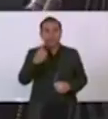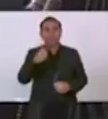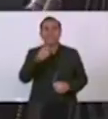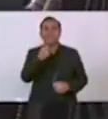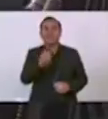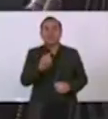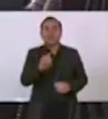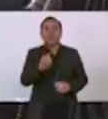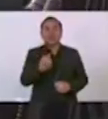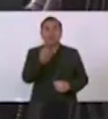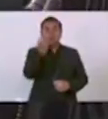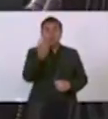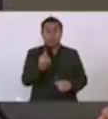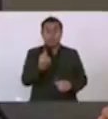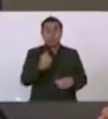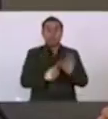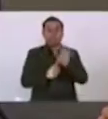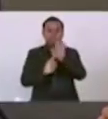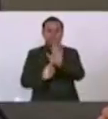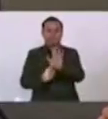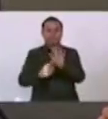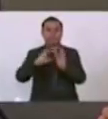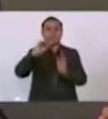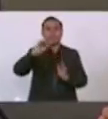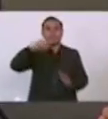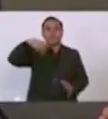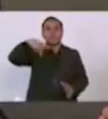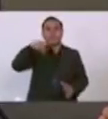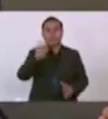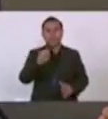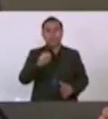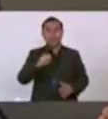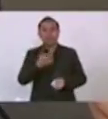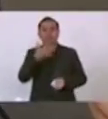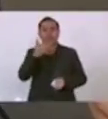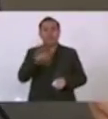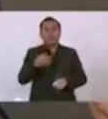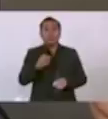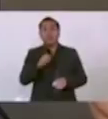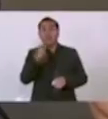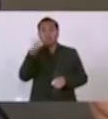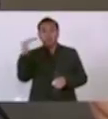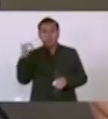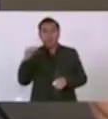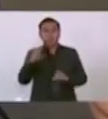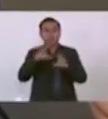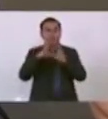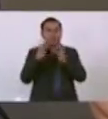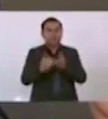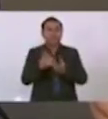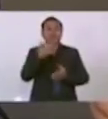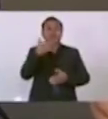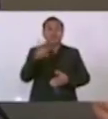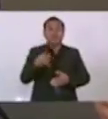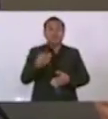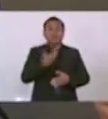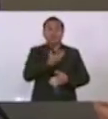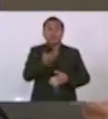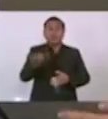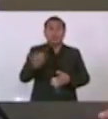por veintiún días con imágenes de josé celaya emanuel bocchino noticiero tv m